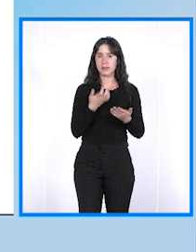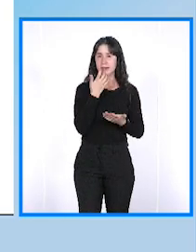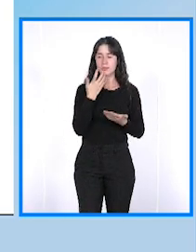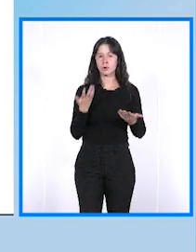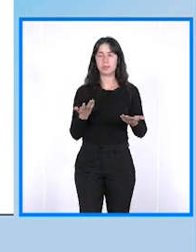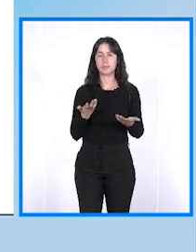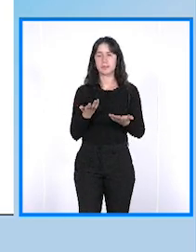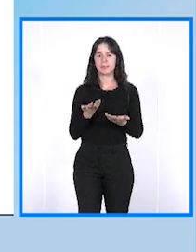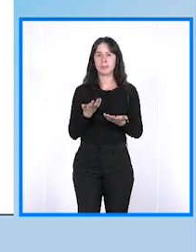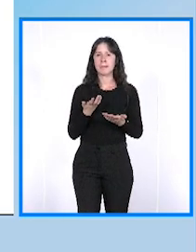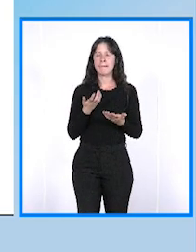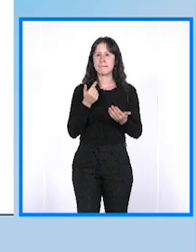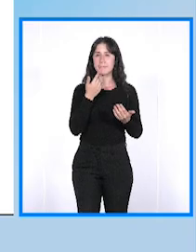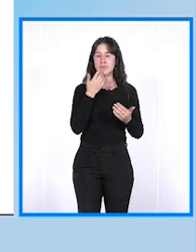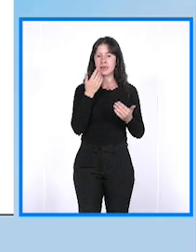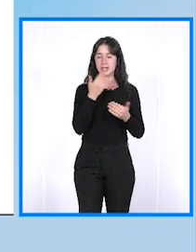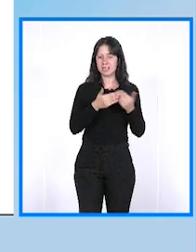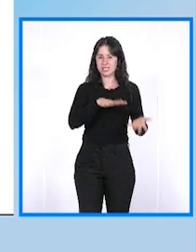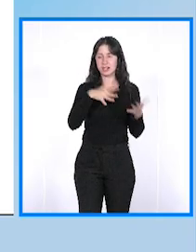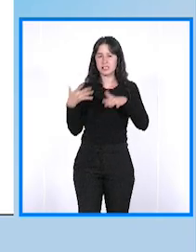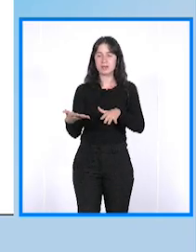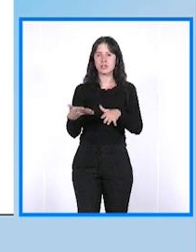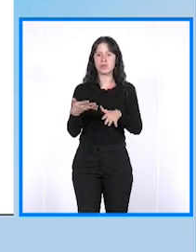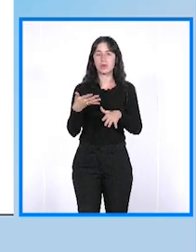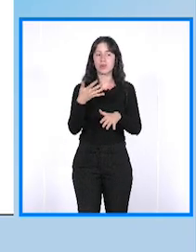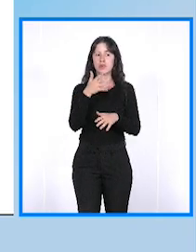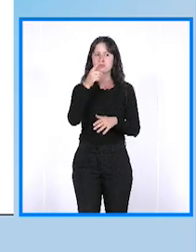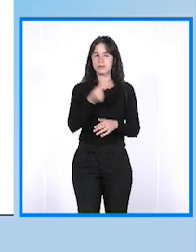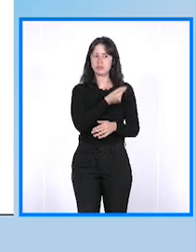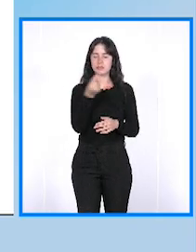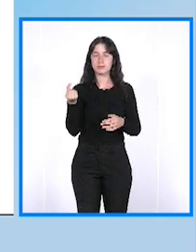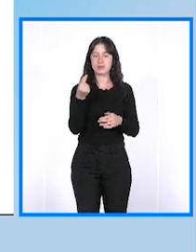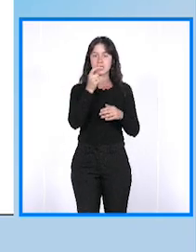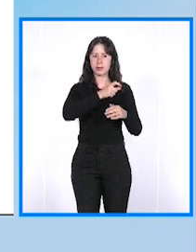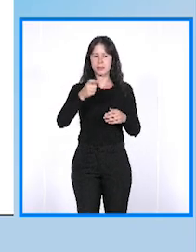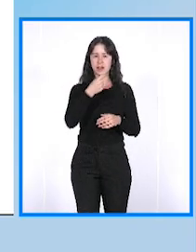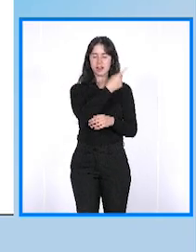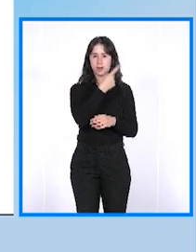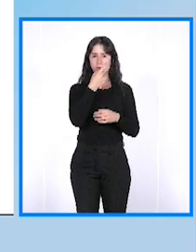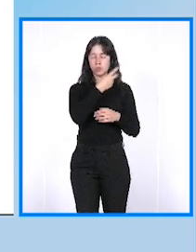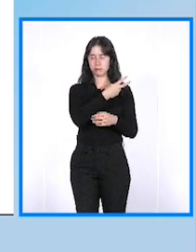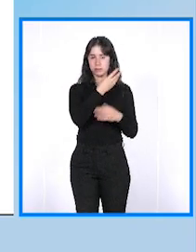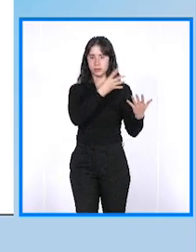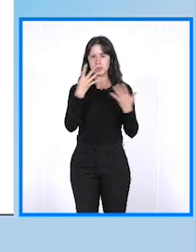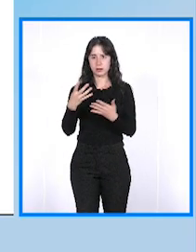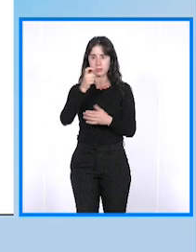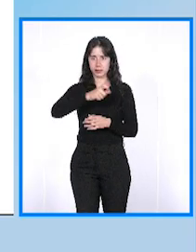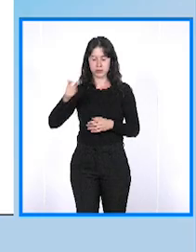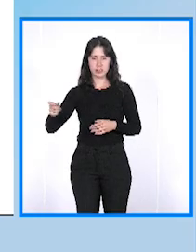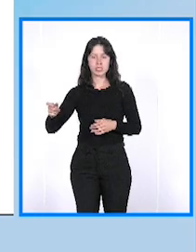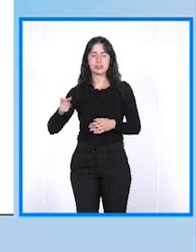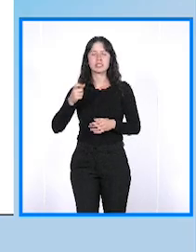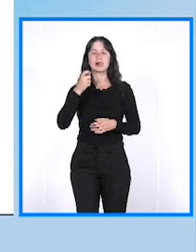tránsito tenemos ya datos de 199 personas de las que tenemos la evaluación final es decir 199 personas